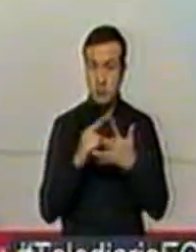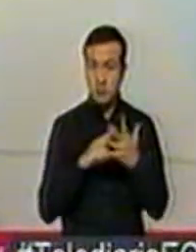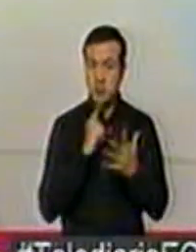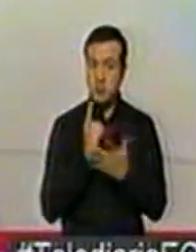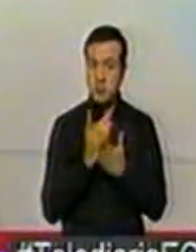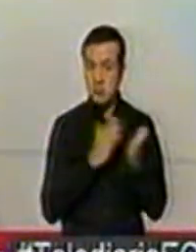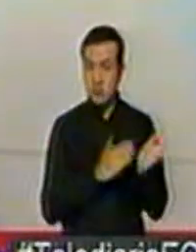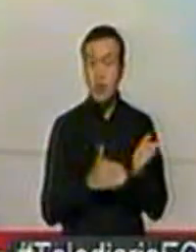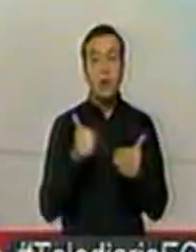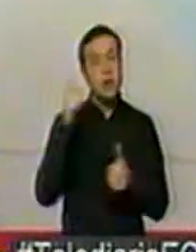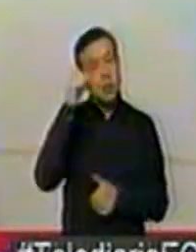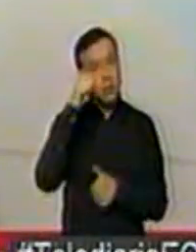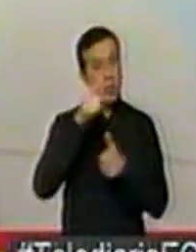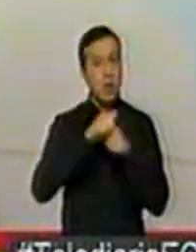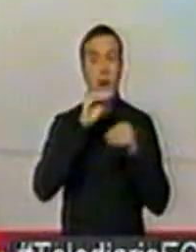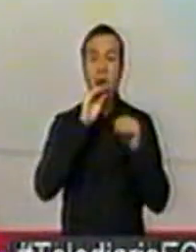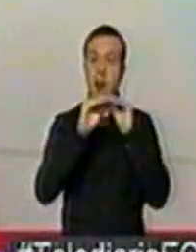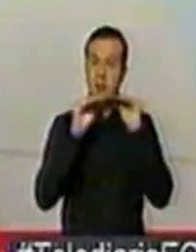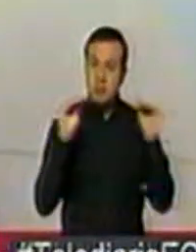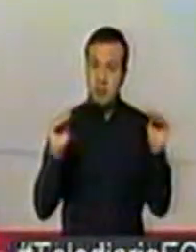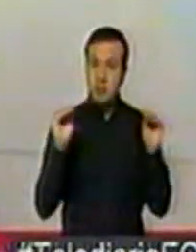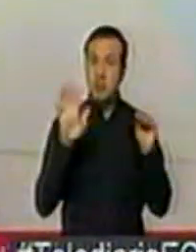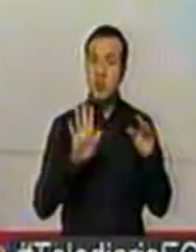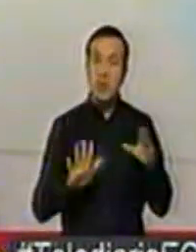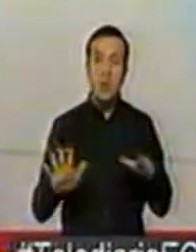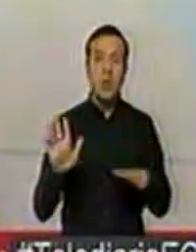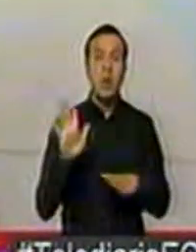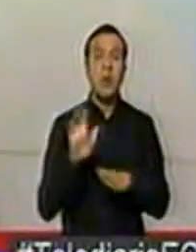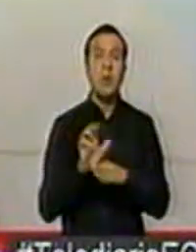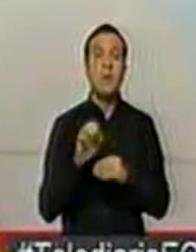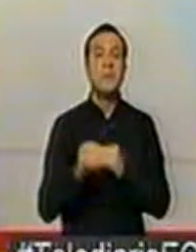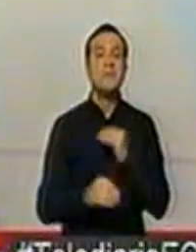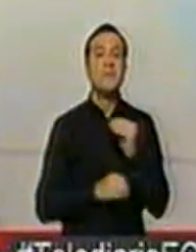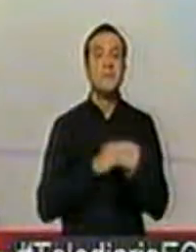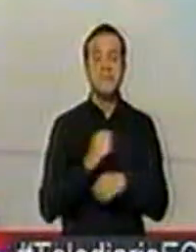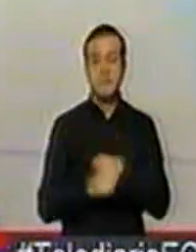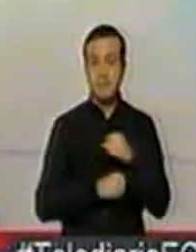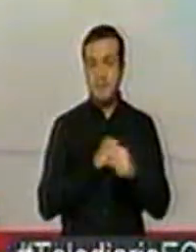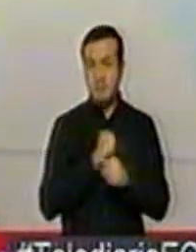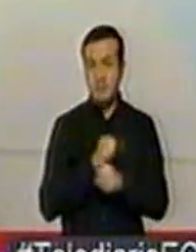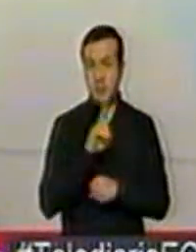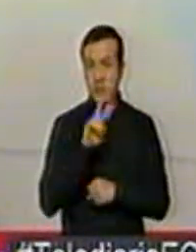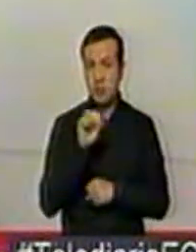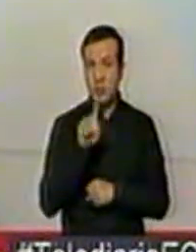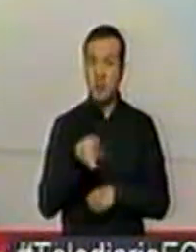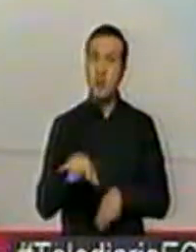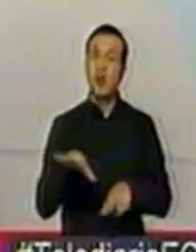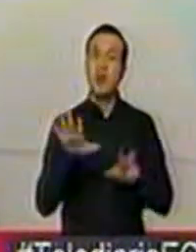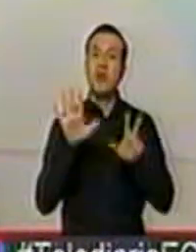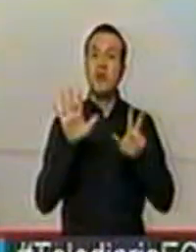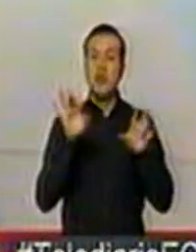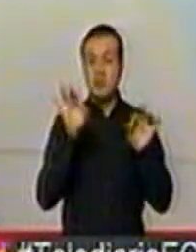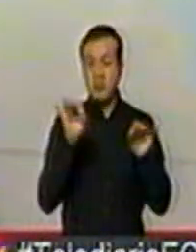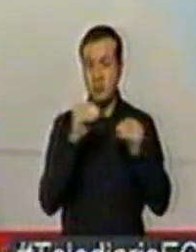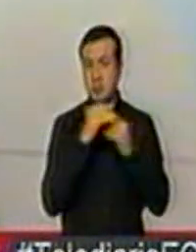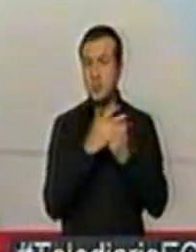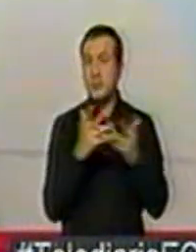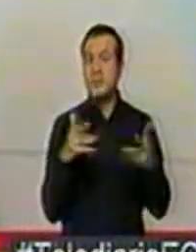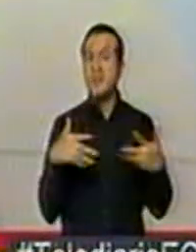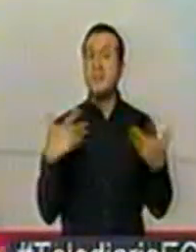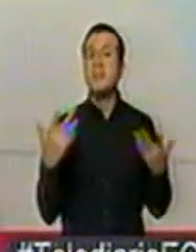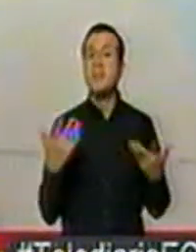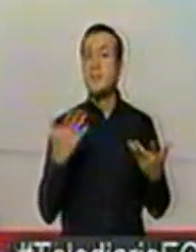Cabe recordar que el Ecuador fue también suscriptor, ¿no es cierto?, en el año 2018 por decreto ejecutivo, suscriptor